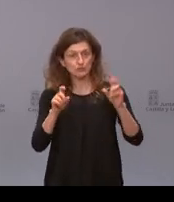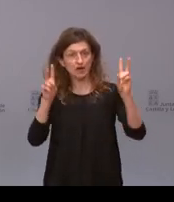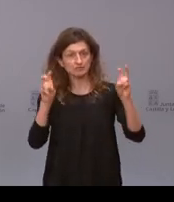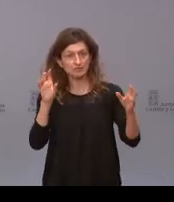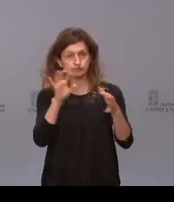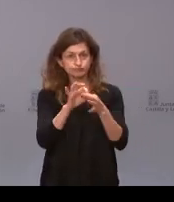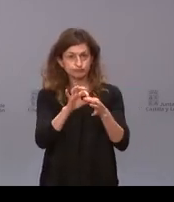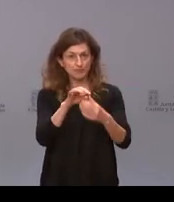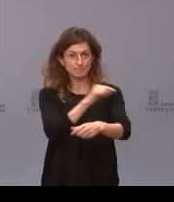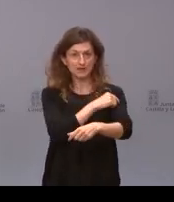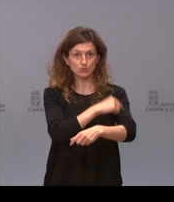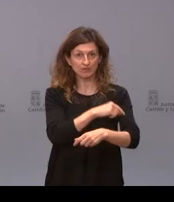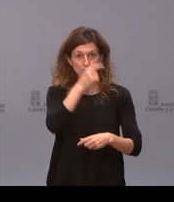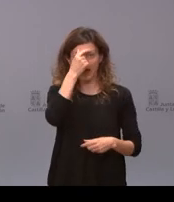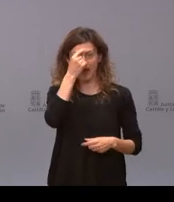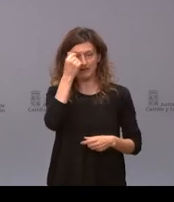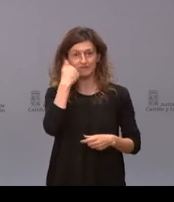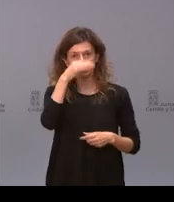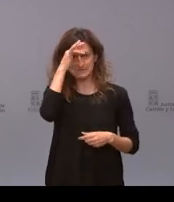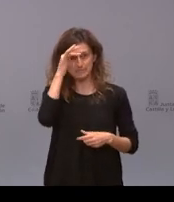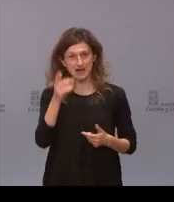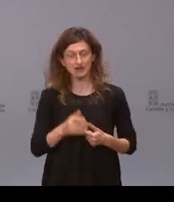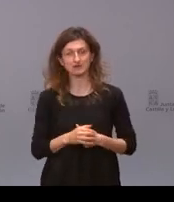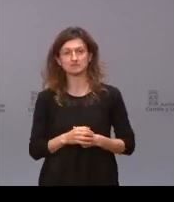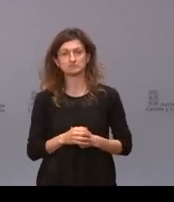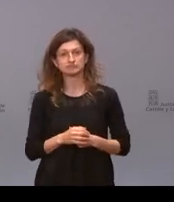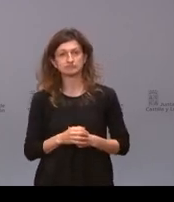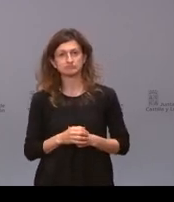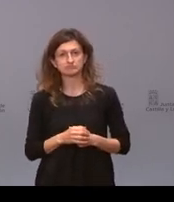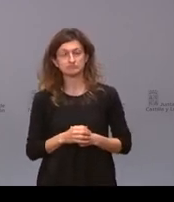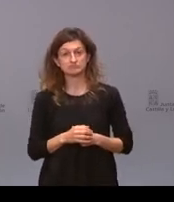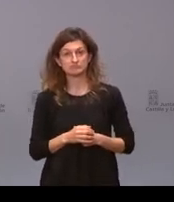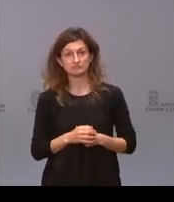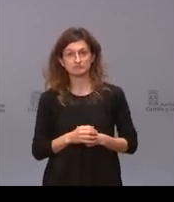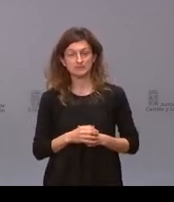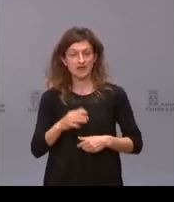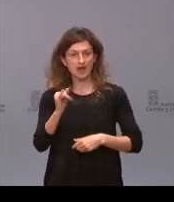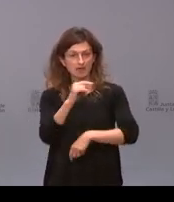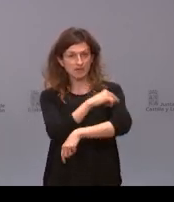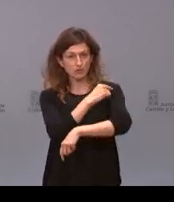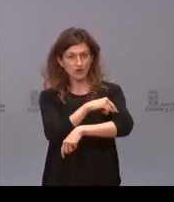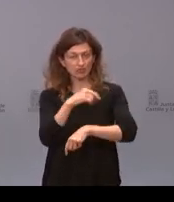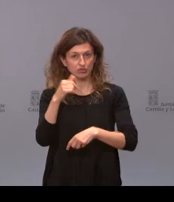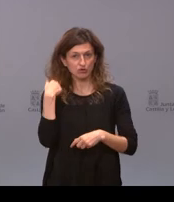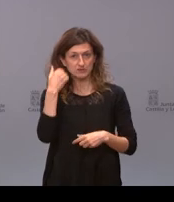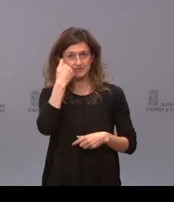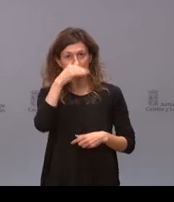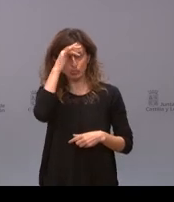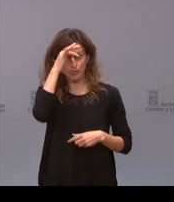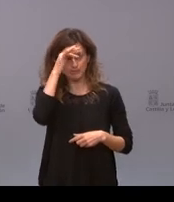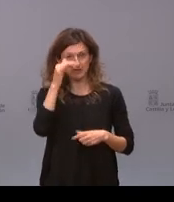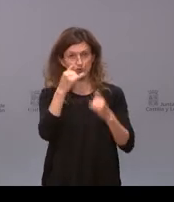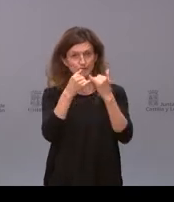vacunación ávila ha tenido este fin de semana una la vacunación es sábado y domingo además es